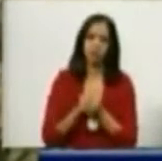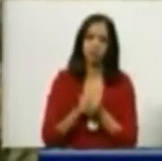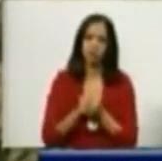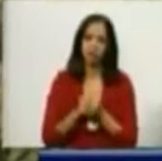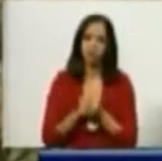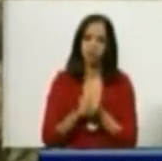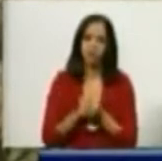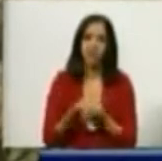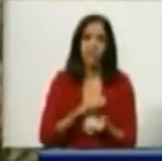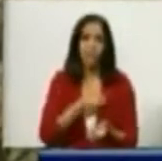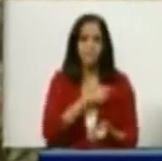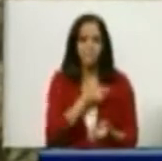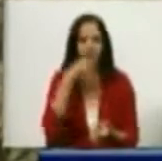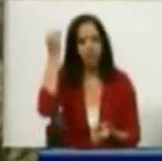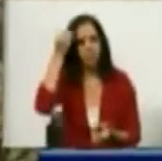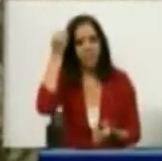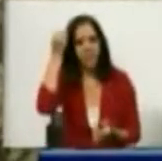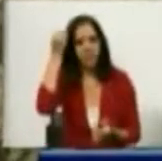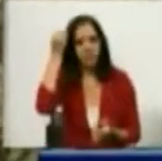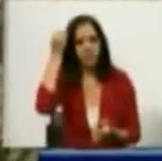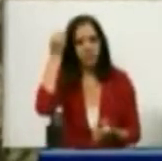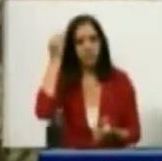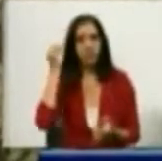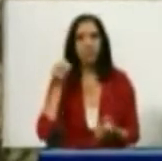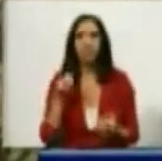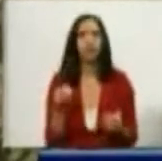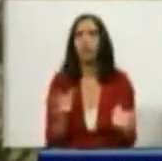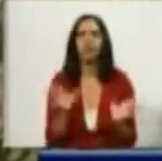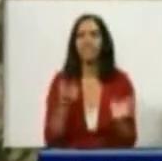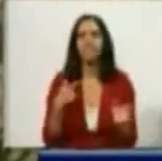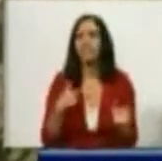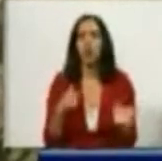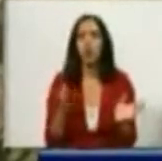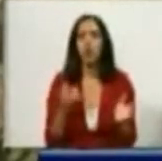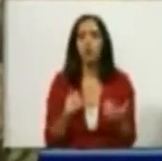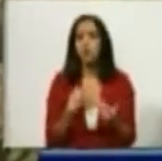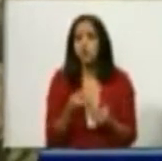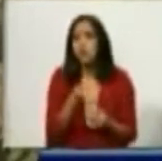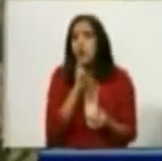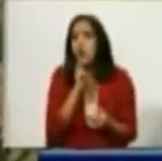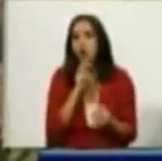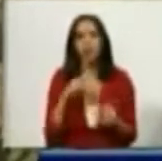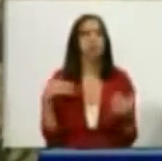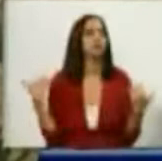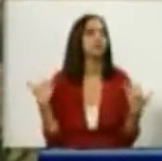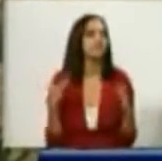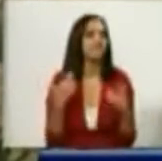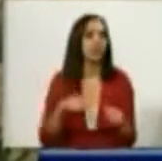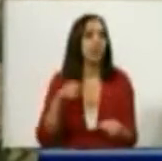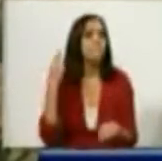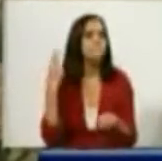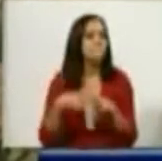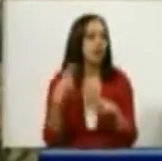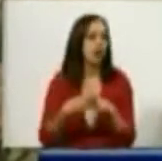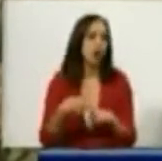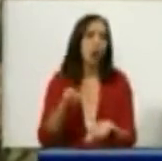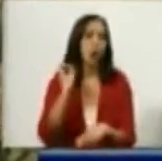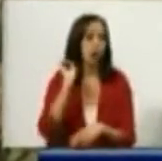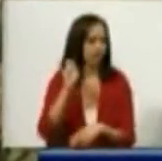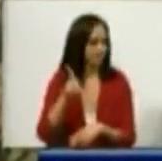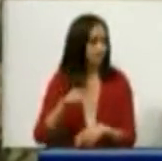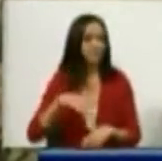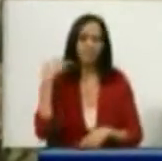España cree los que se lo llevaron para España creen que se llevaron una joya una joya es una joya pero peluda Oye